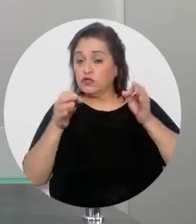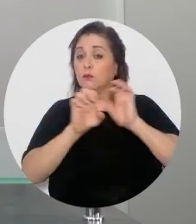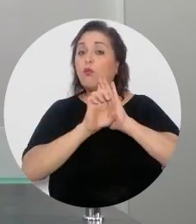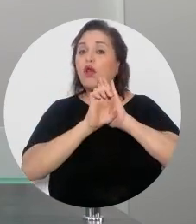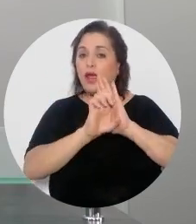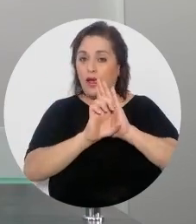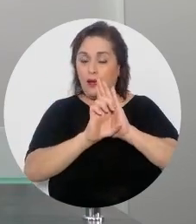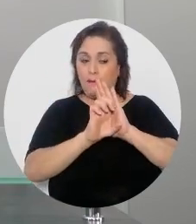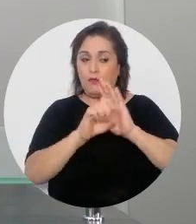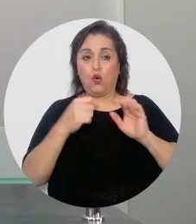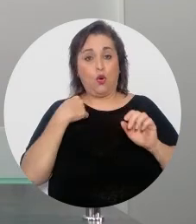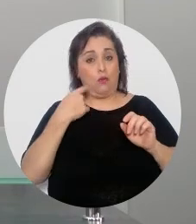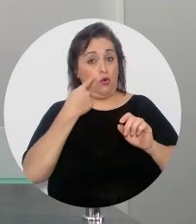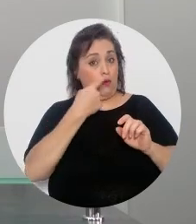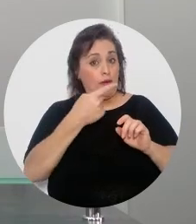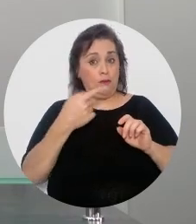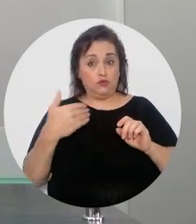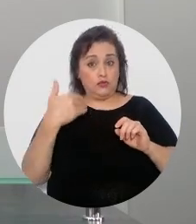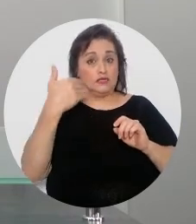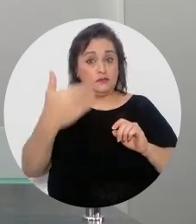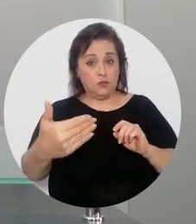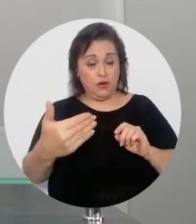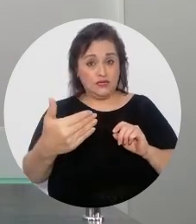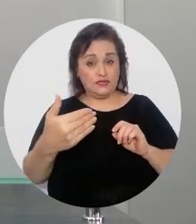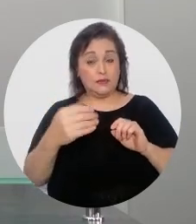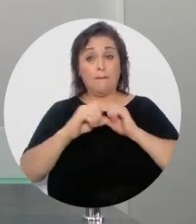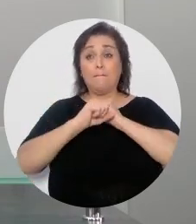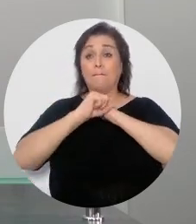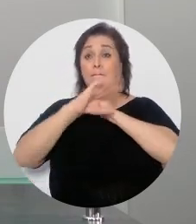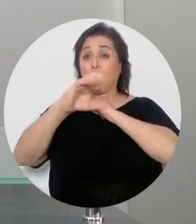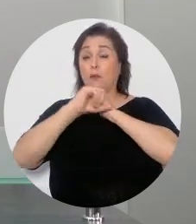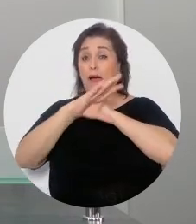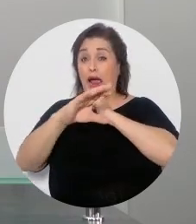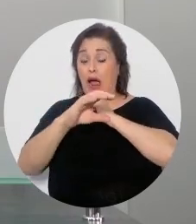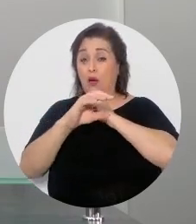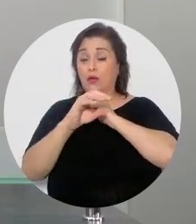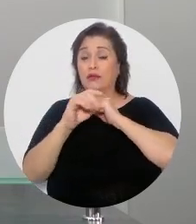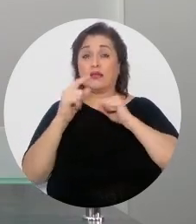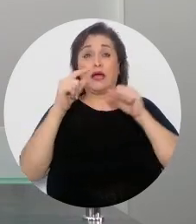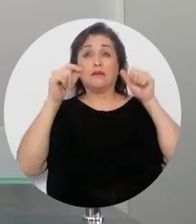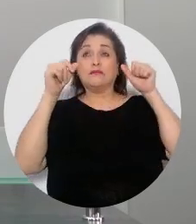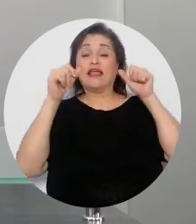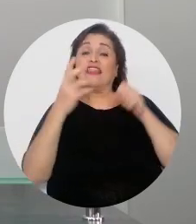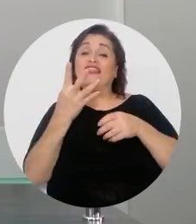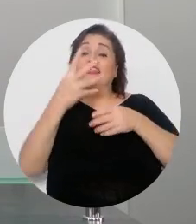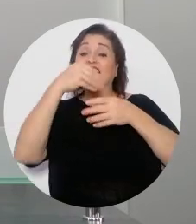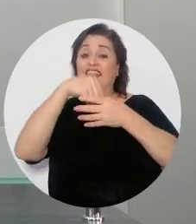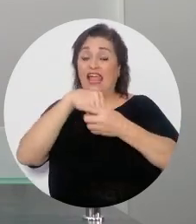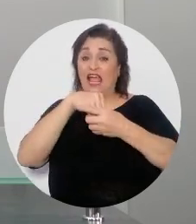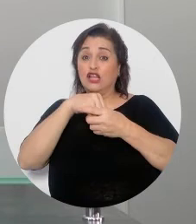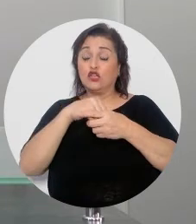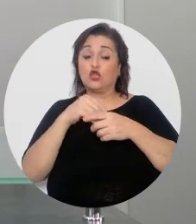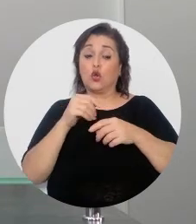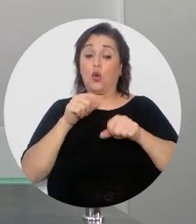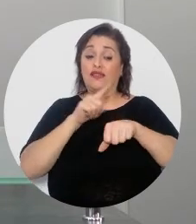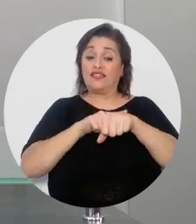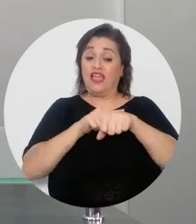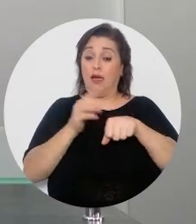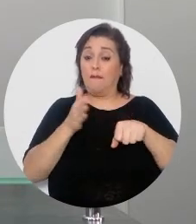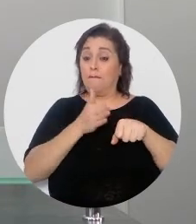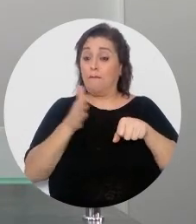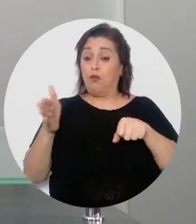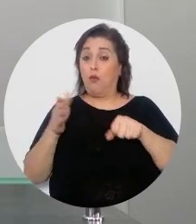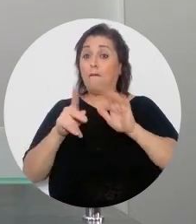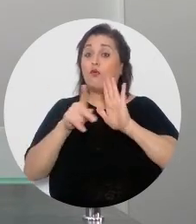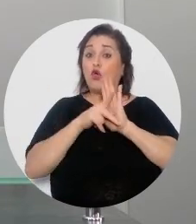ordenamiento. Por ejemplo, como lo vamos a ver más adelante, aquella propaganda que se paute dentro de los